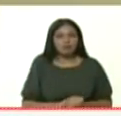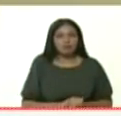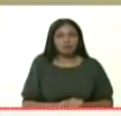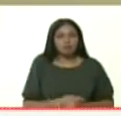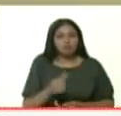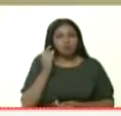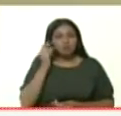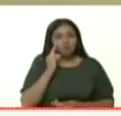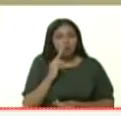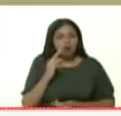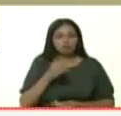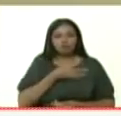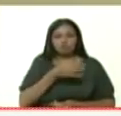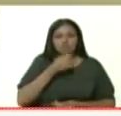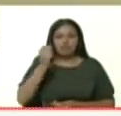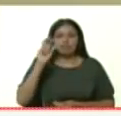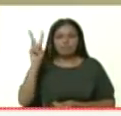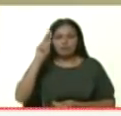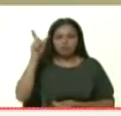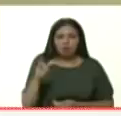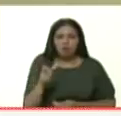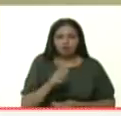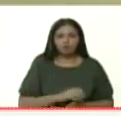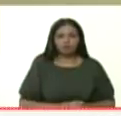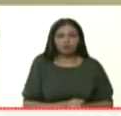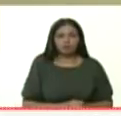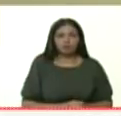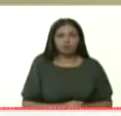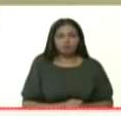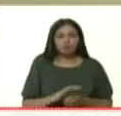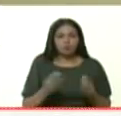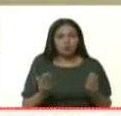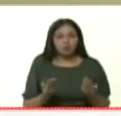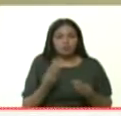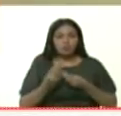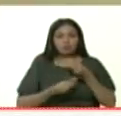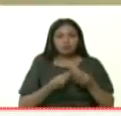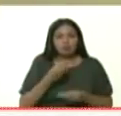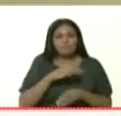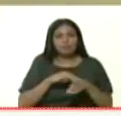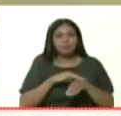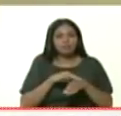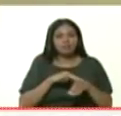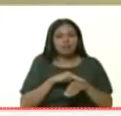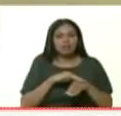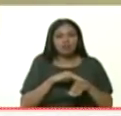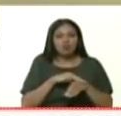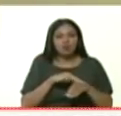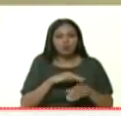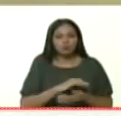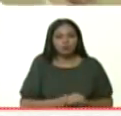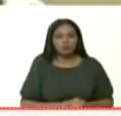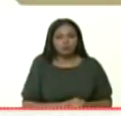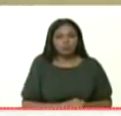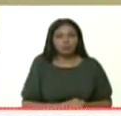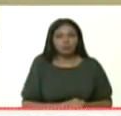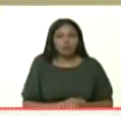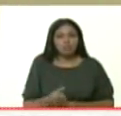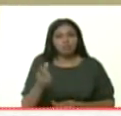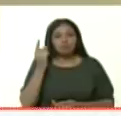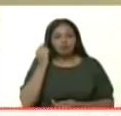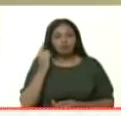feminismo socialista venezolano, cuando creó el Ministerio del Poder Popular para la